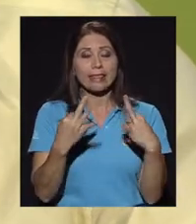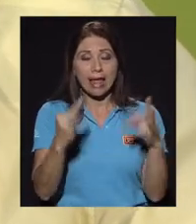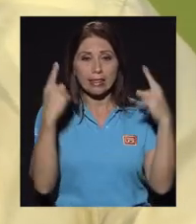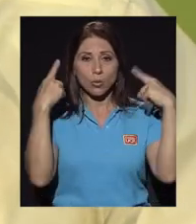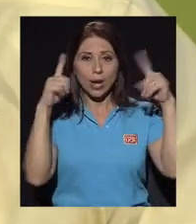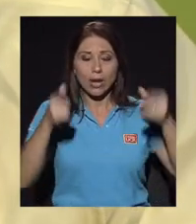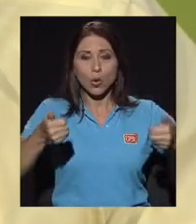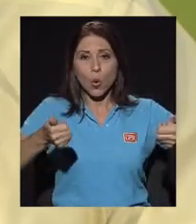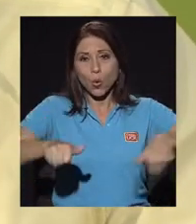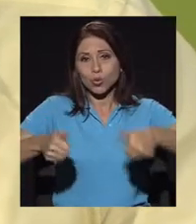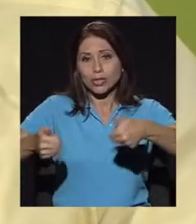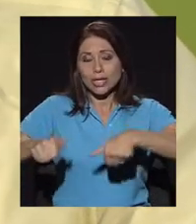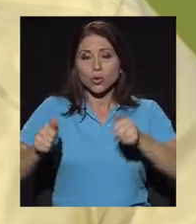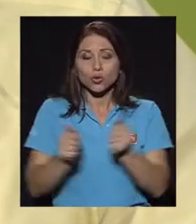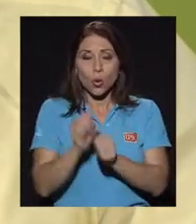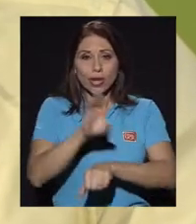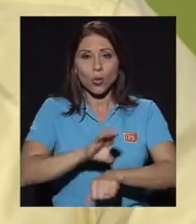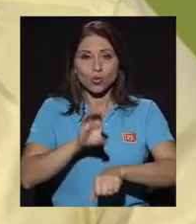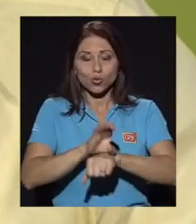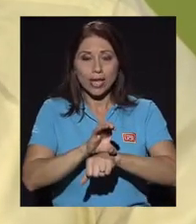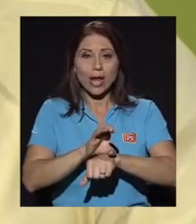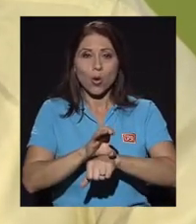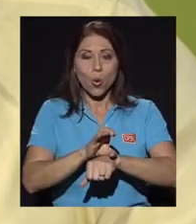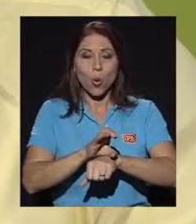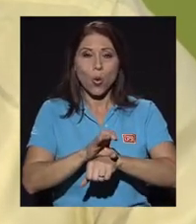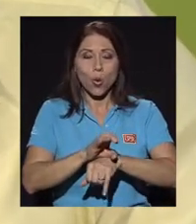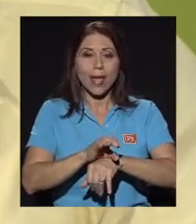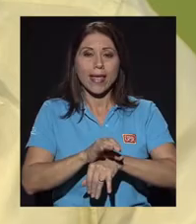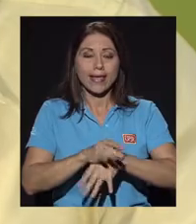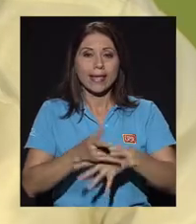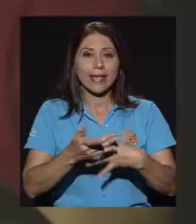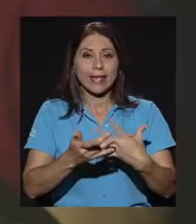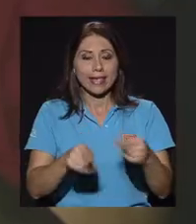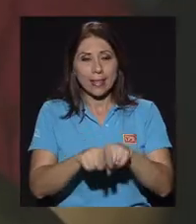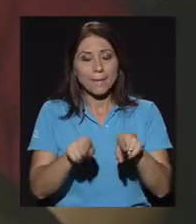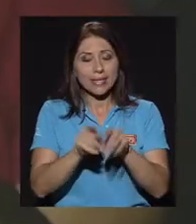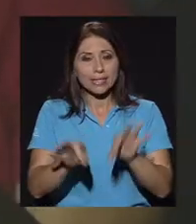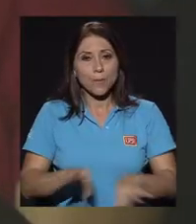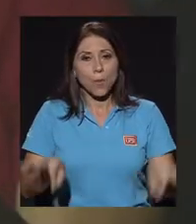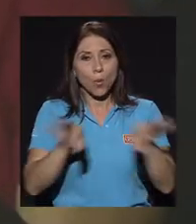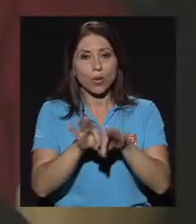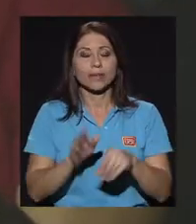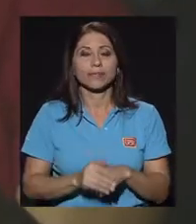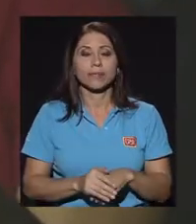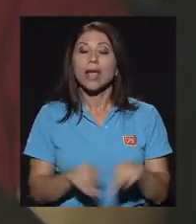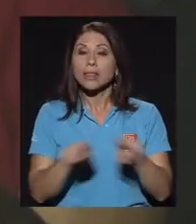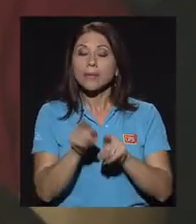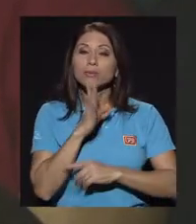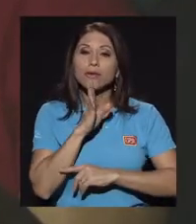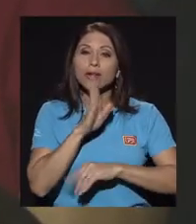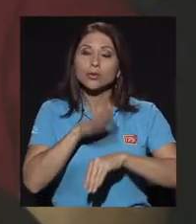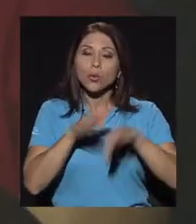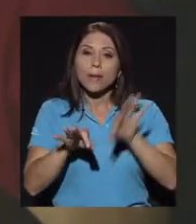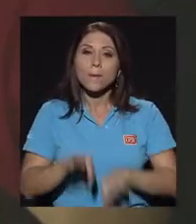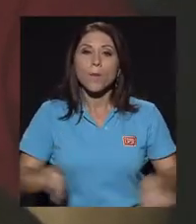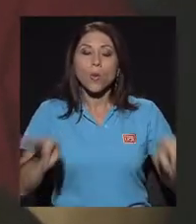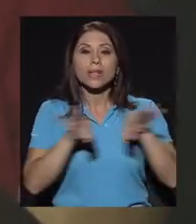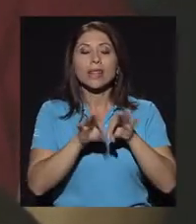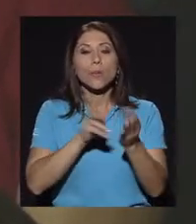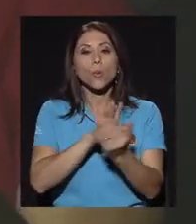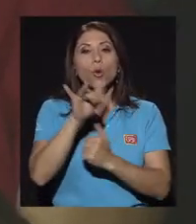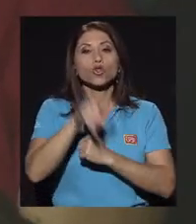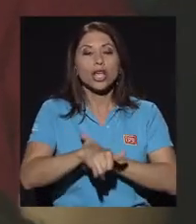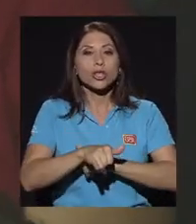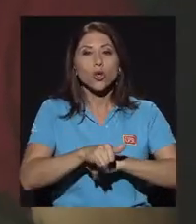de lograr consensos con el Consejo también, que creo que es un tema importante. Hemos hablado sobre la importancia de plantear un proyecto de